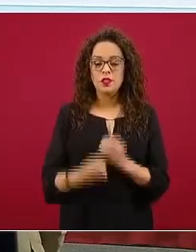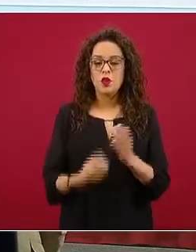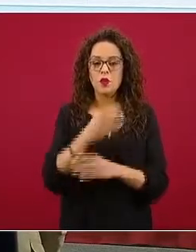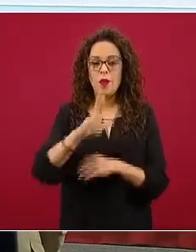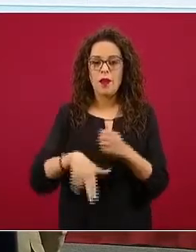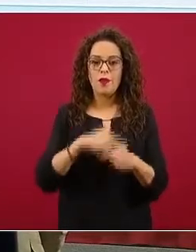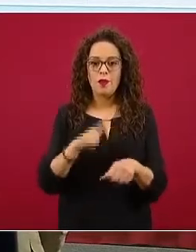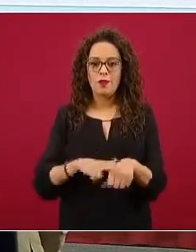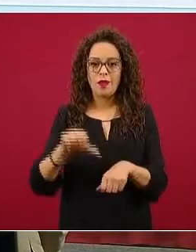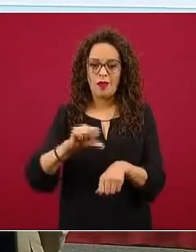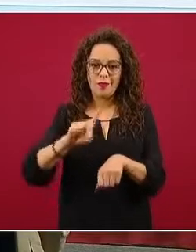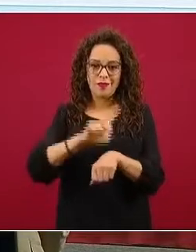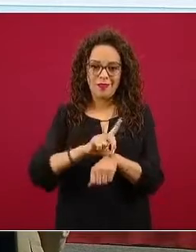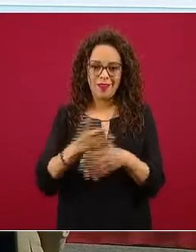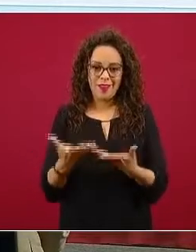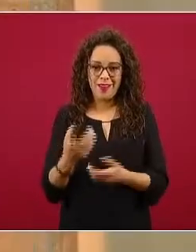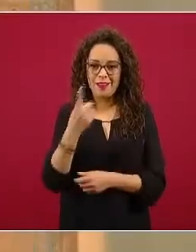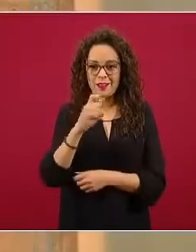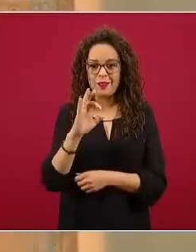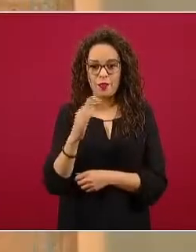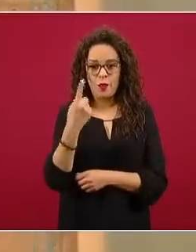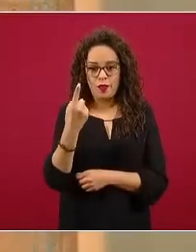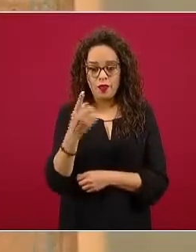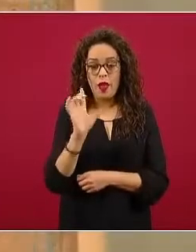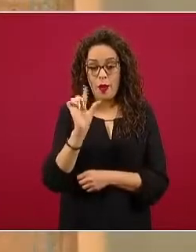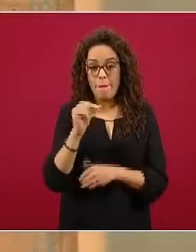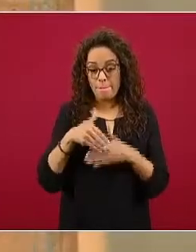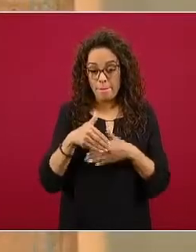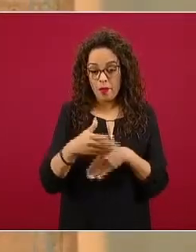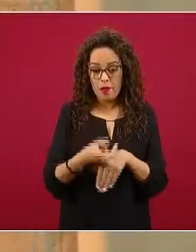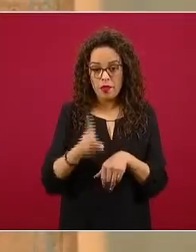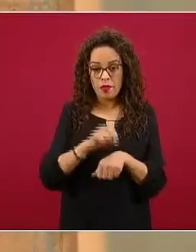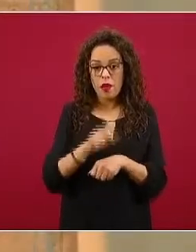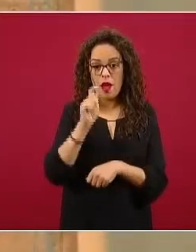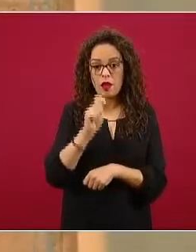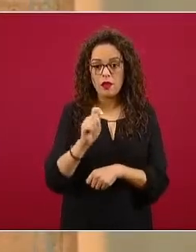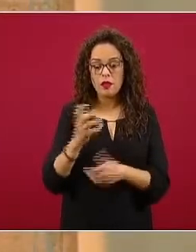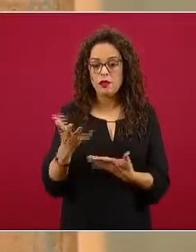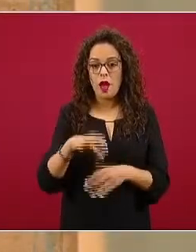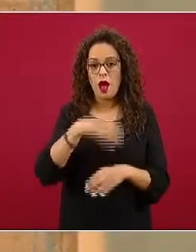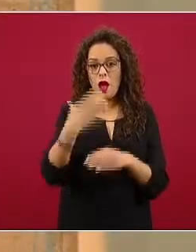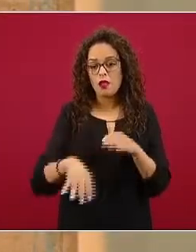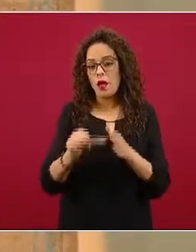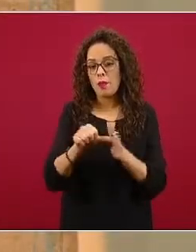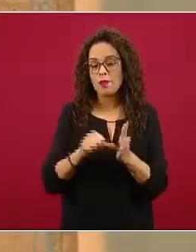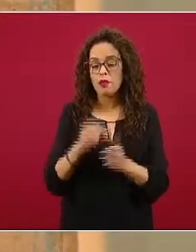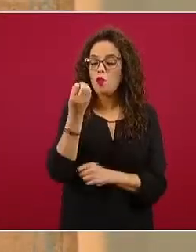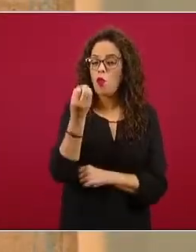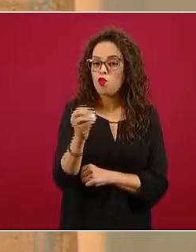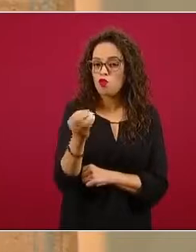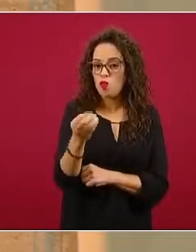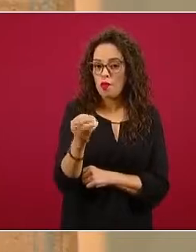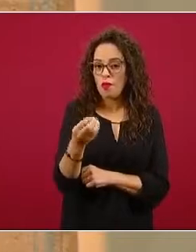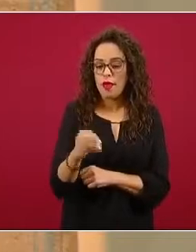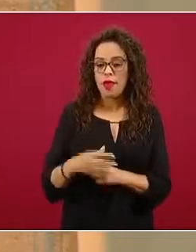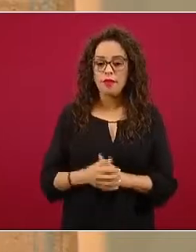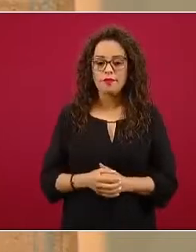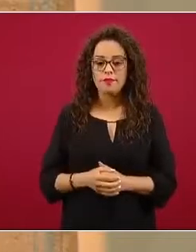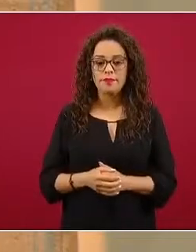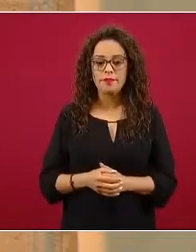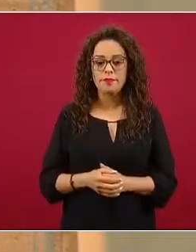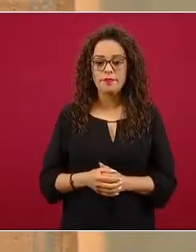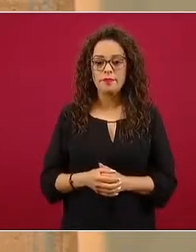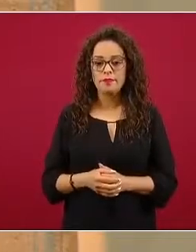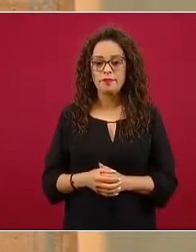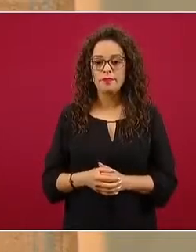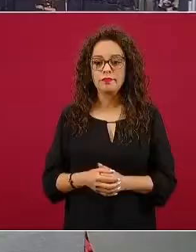que estamos transcurriendo, ya a pocos días de cerrar el mes de octubre, que sería ya